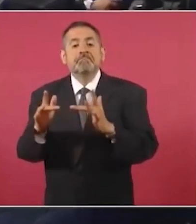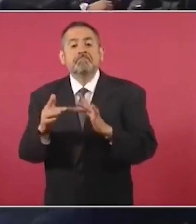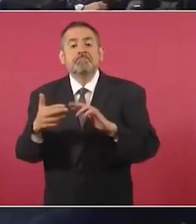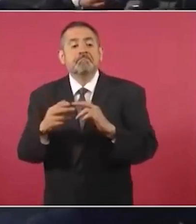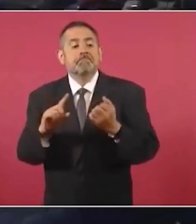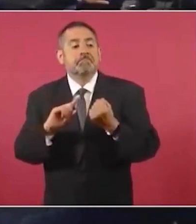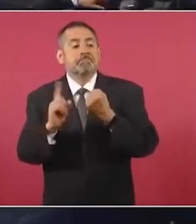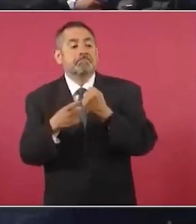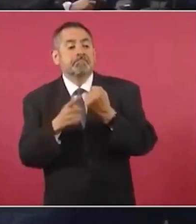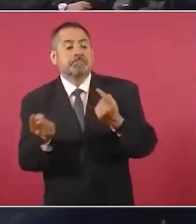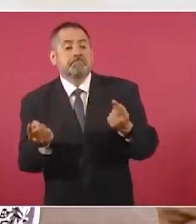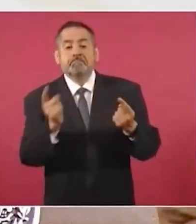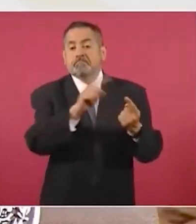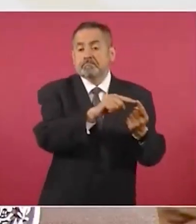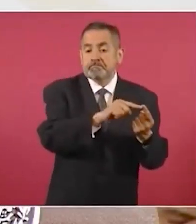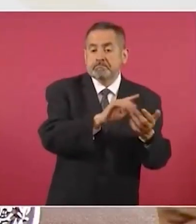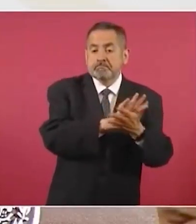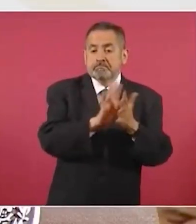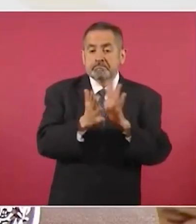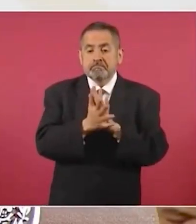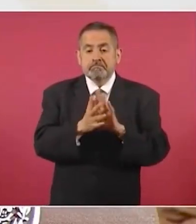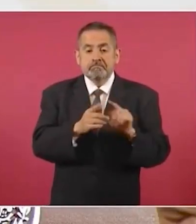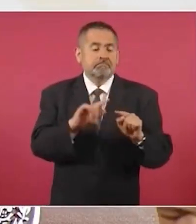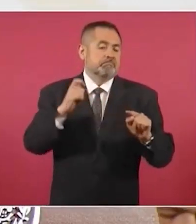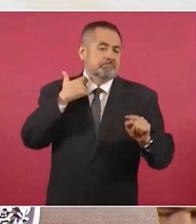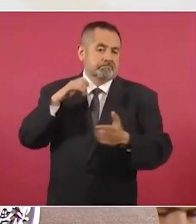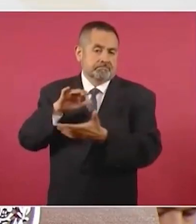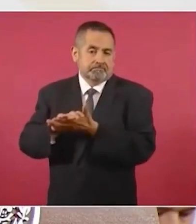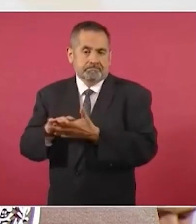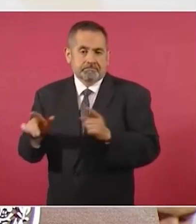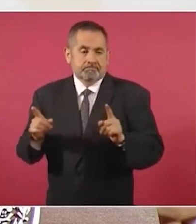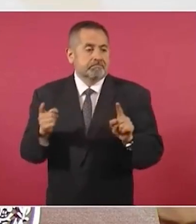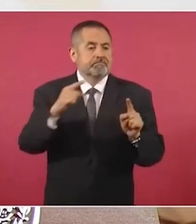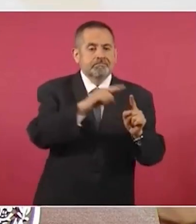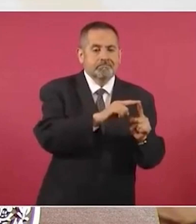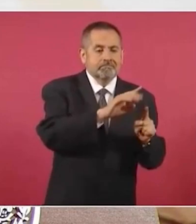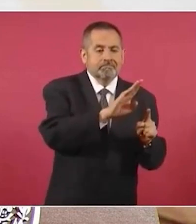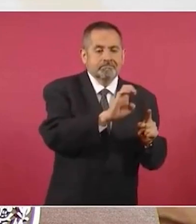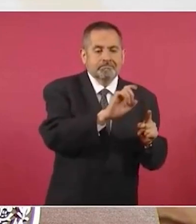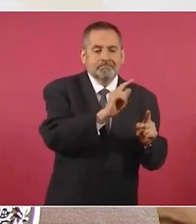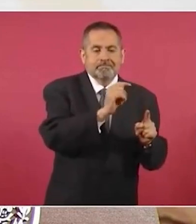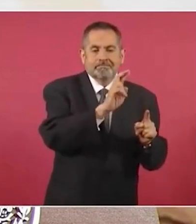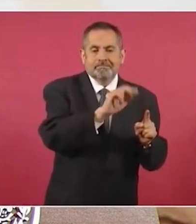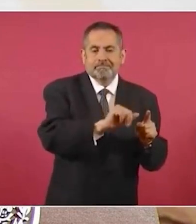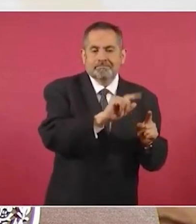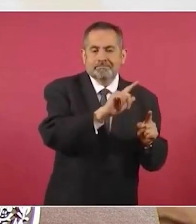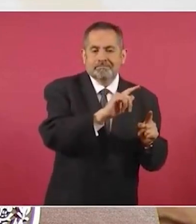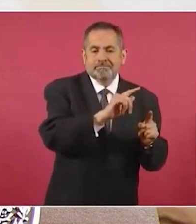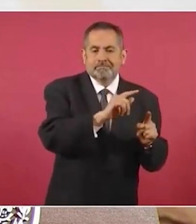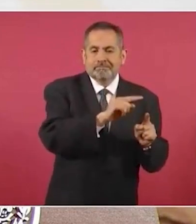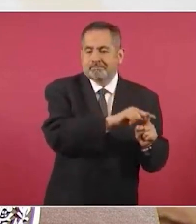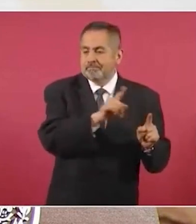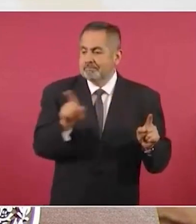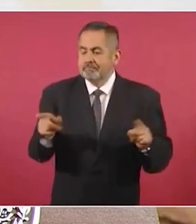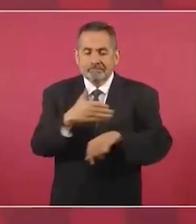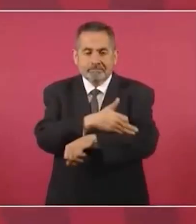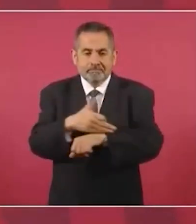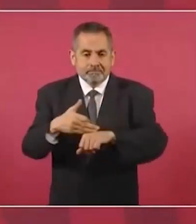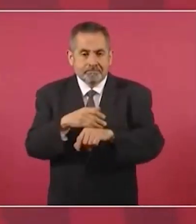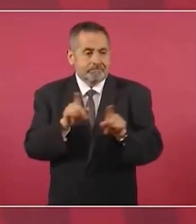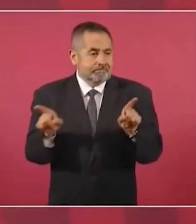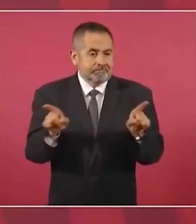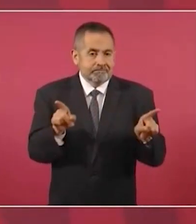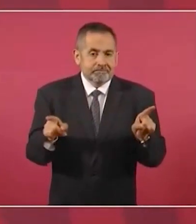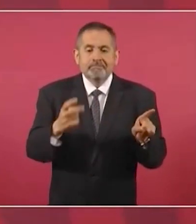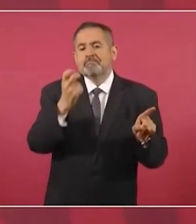mi esposa con los Beltrán, o sea, relaciones de familia, y que